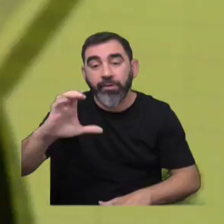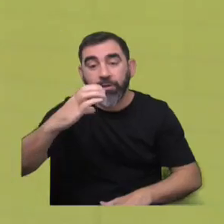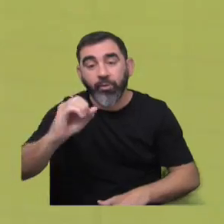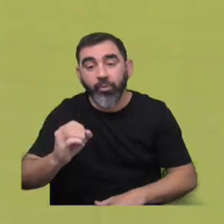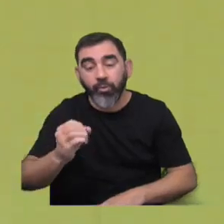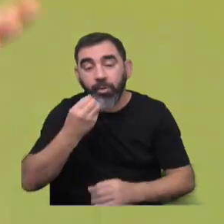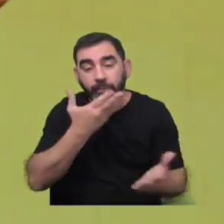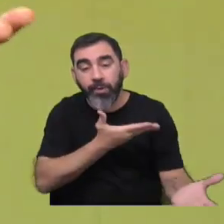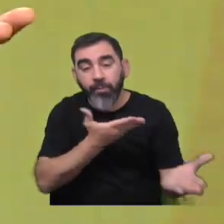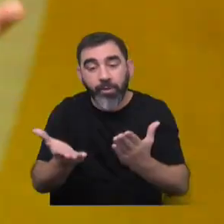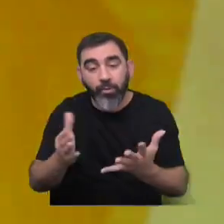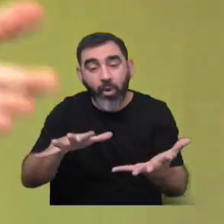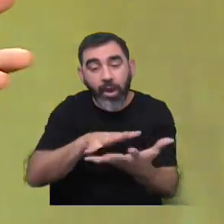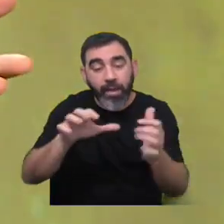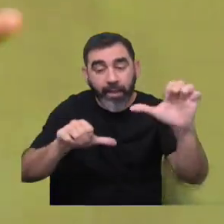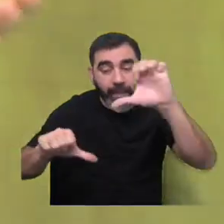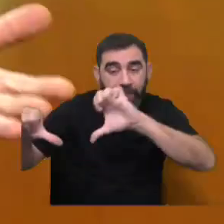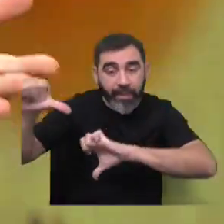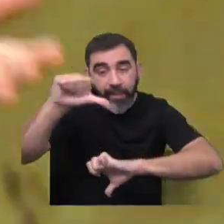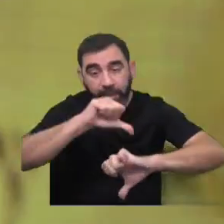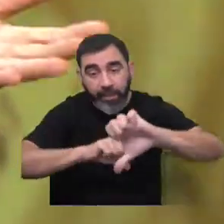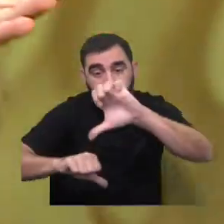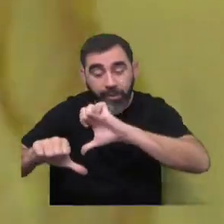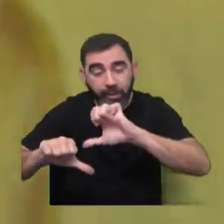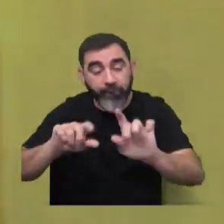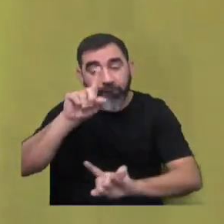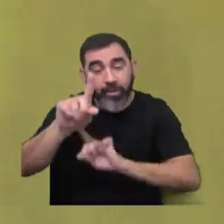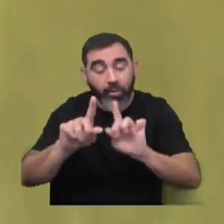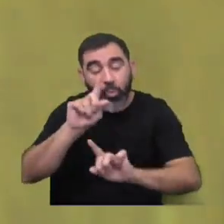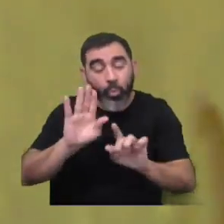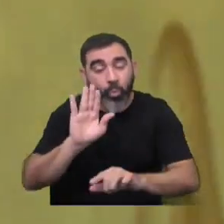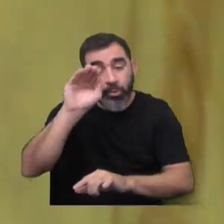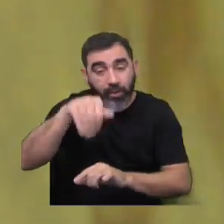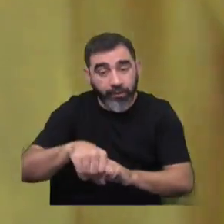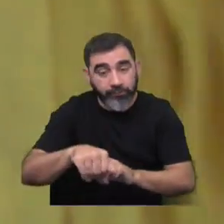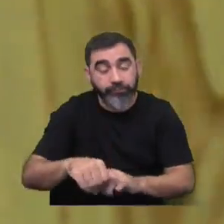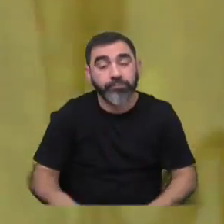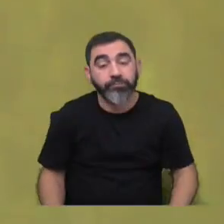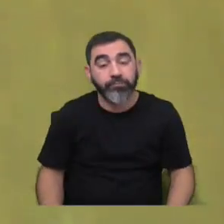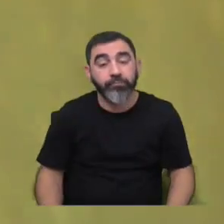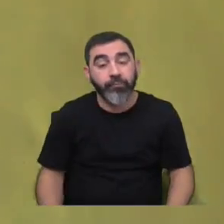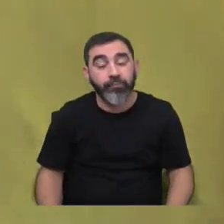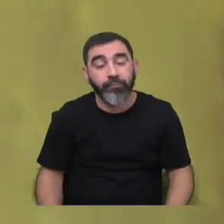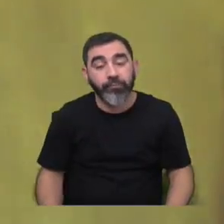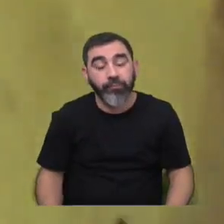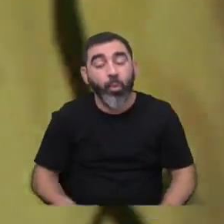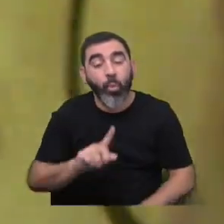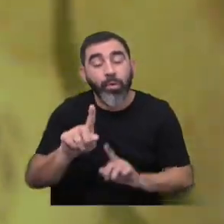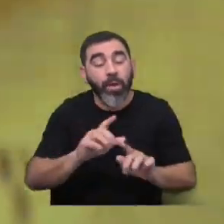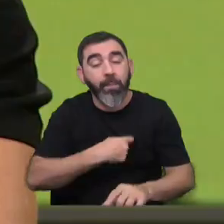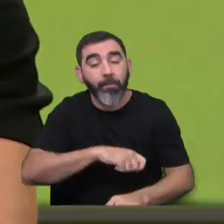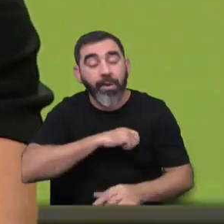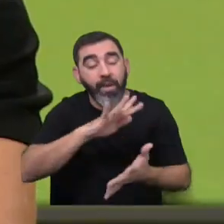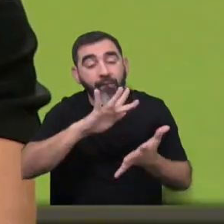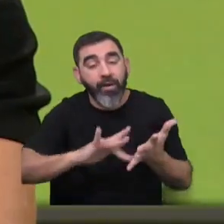como queda dicho, del área de Química Inorgánica, de Facultad de Química de la Universidad de la República y de la Universidad de Valencia, España. Exacto,